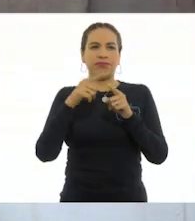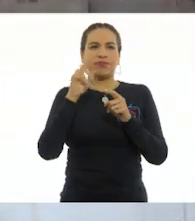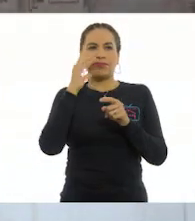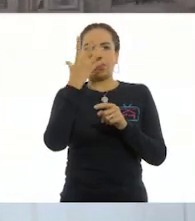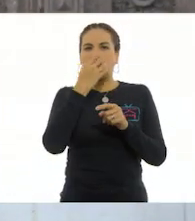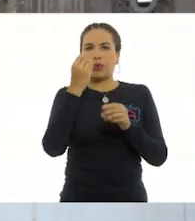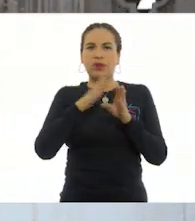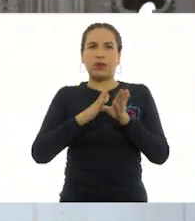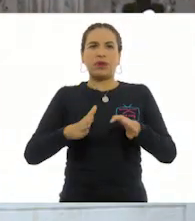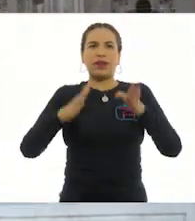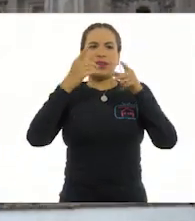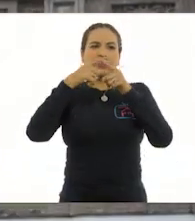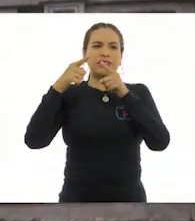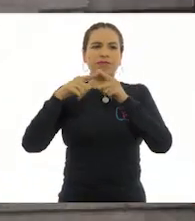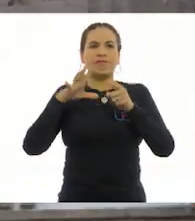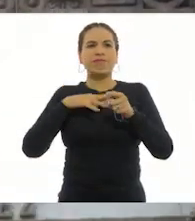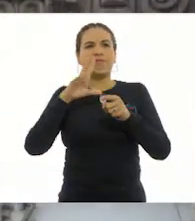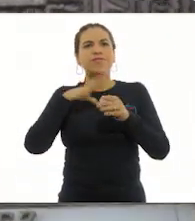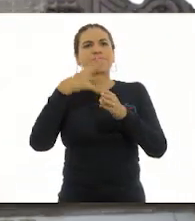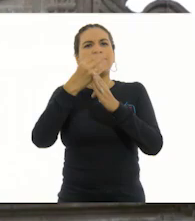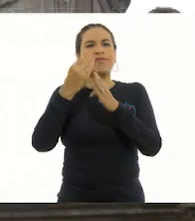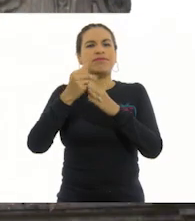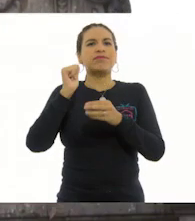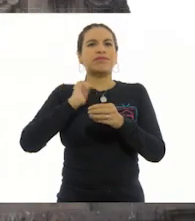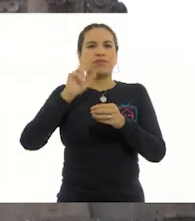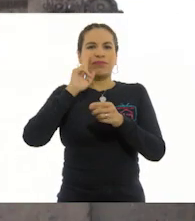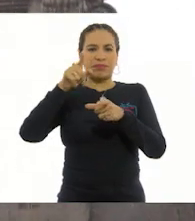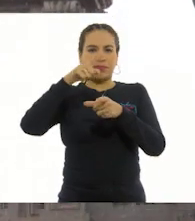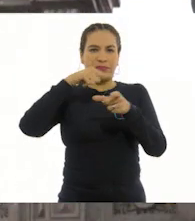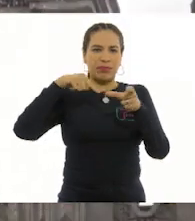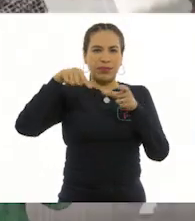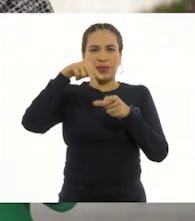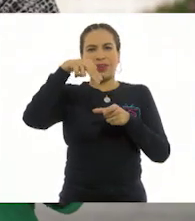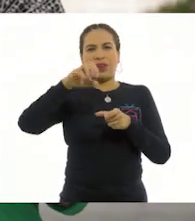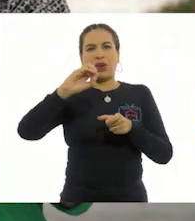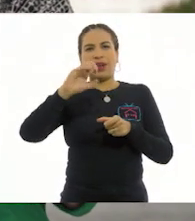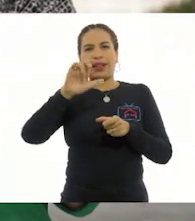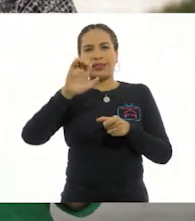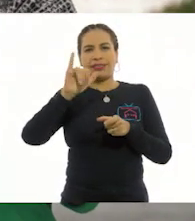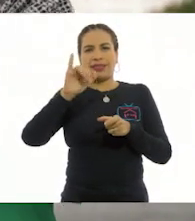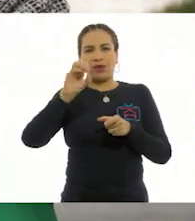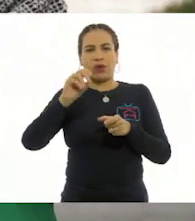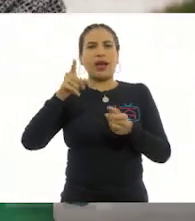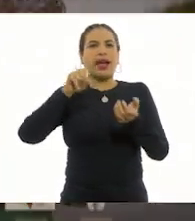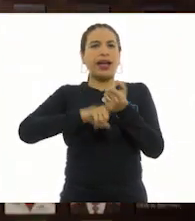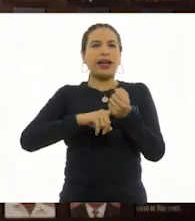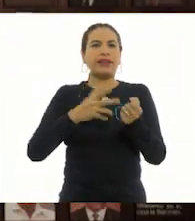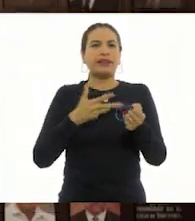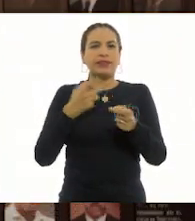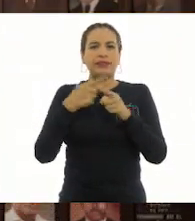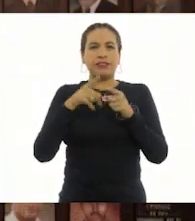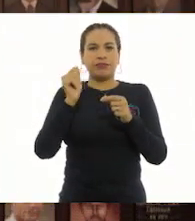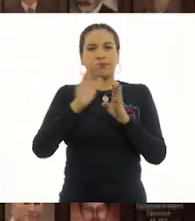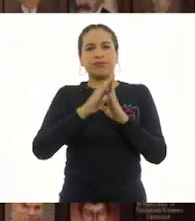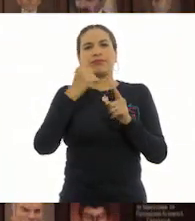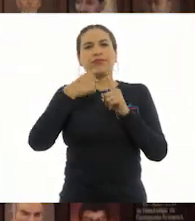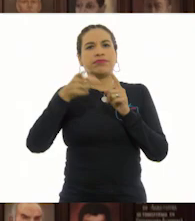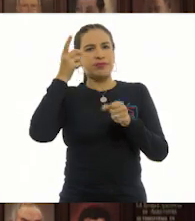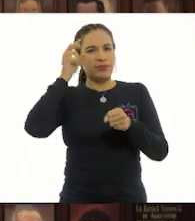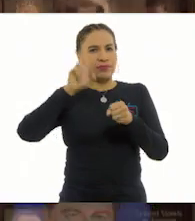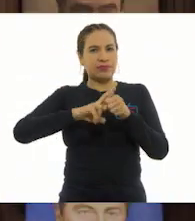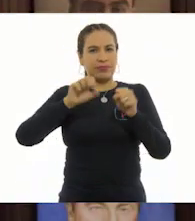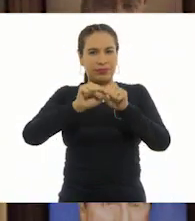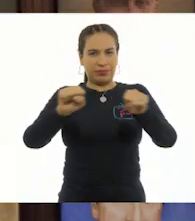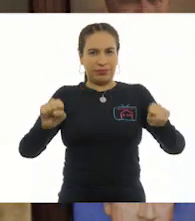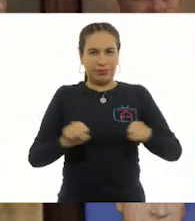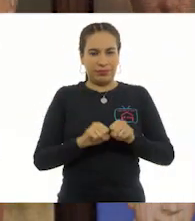en los costados y ese estilo ecléctico, prevalece un poco neoclásico. En el interior se encuentra la rectoría y la sala de